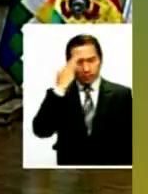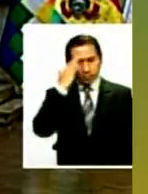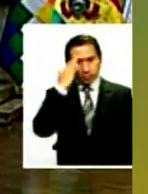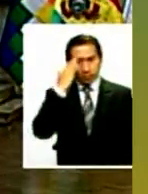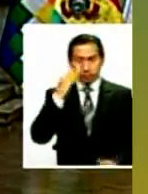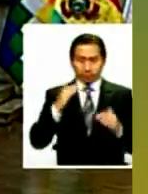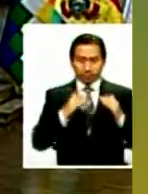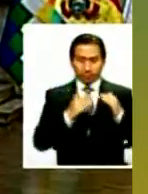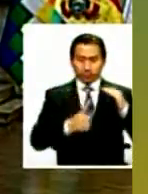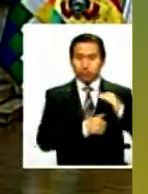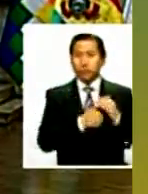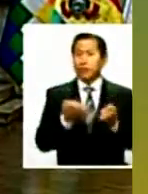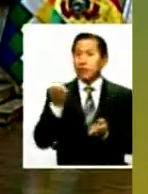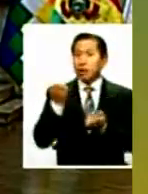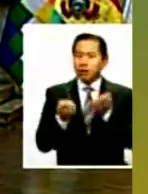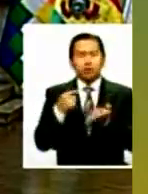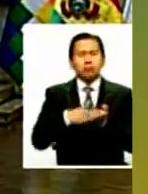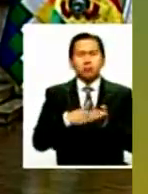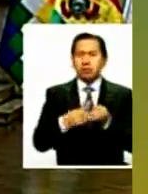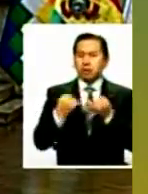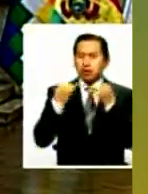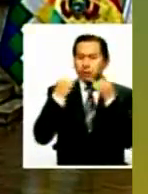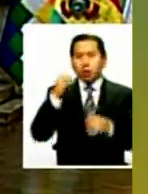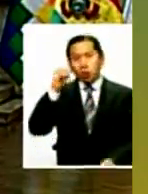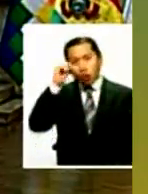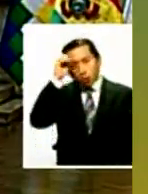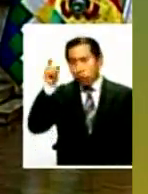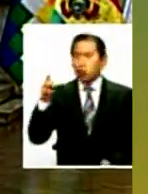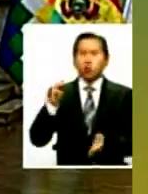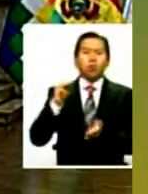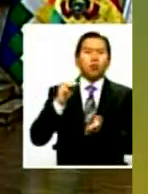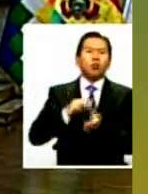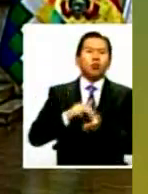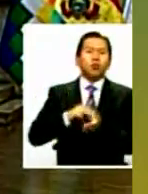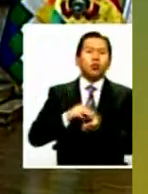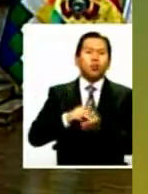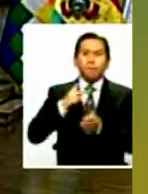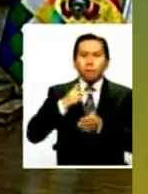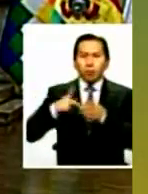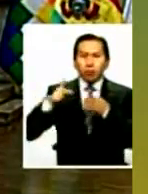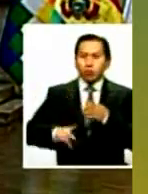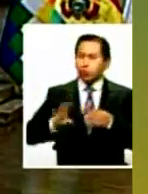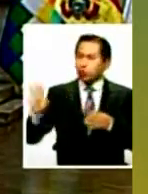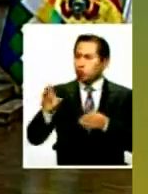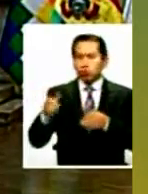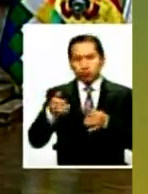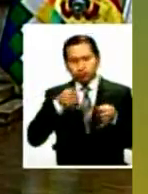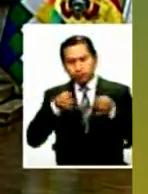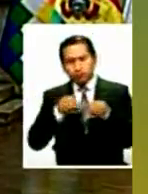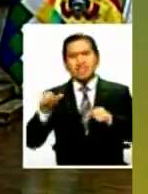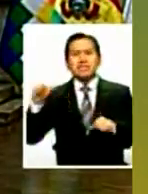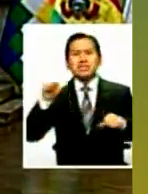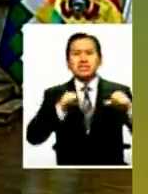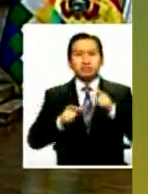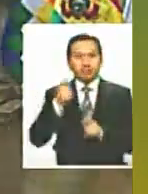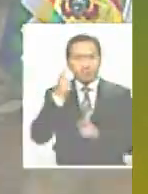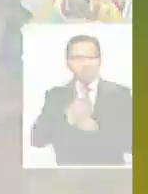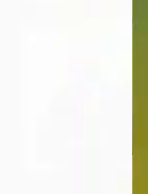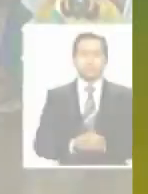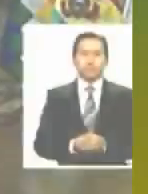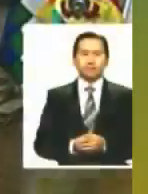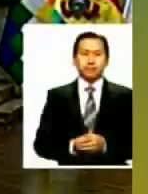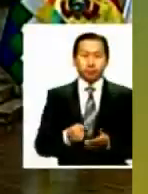empresas que han estado preguntando cómo se puede acceder a esos créditos, sobre todo para el pago de salarios. Ya estamos pasamos la mitad del